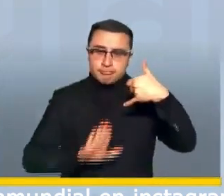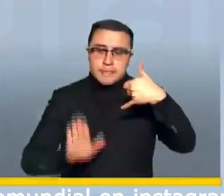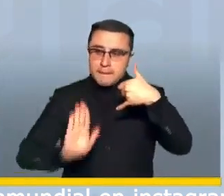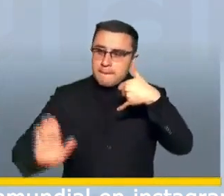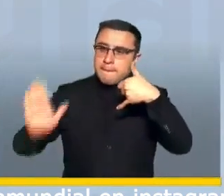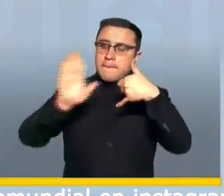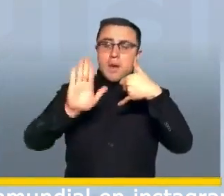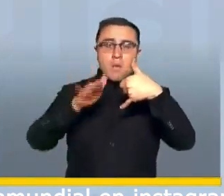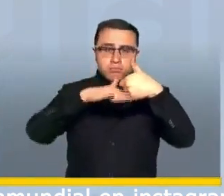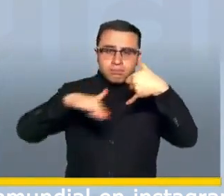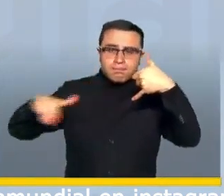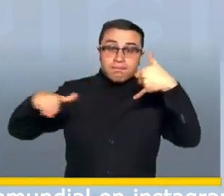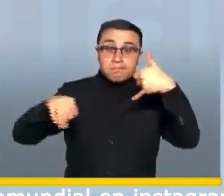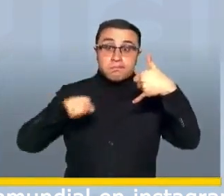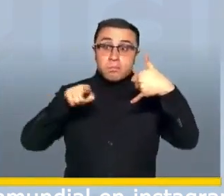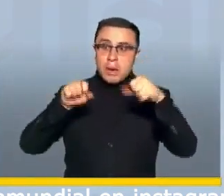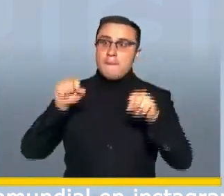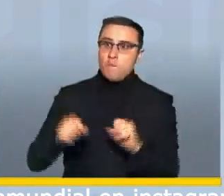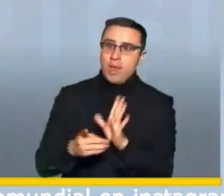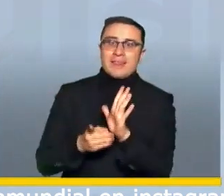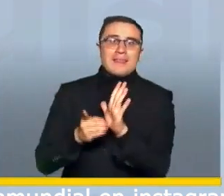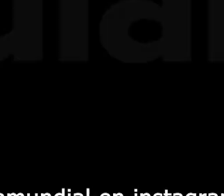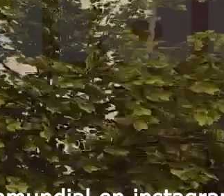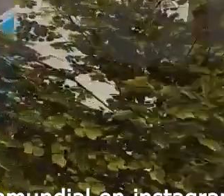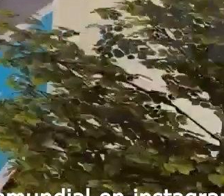colombiana. Creo que sí se puede.